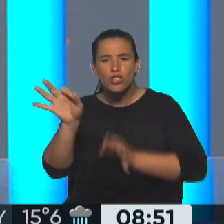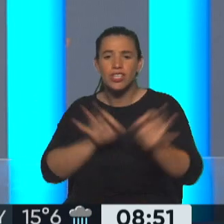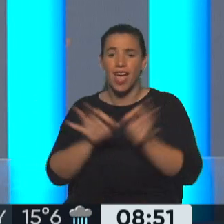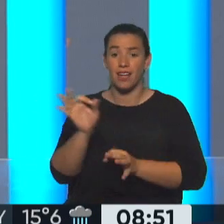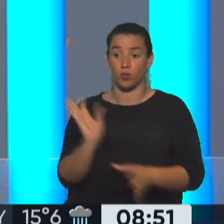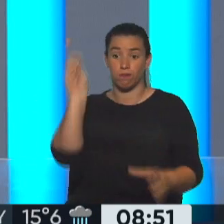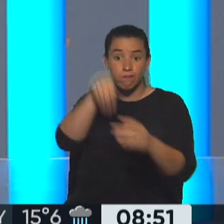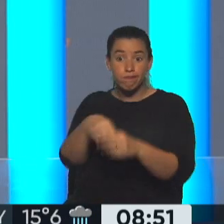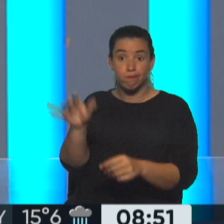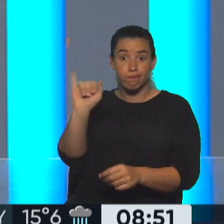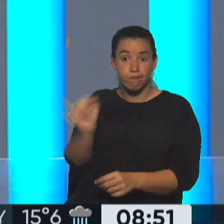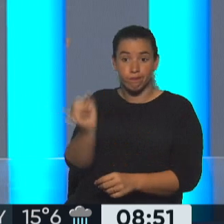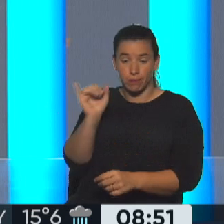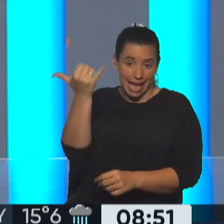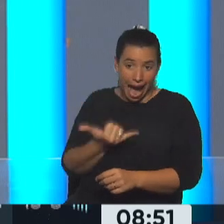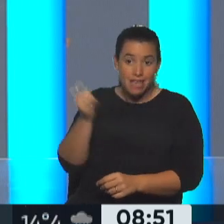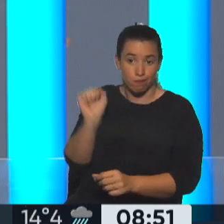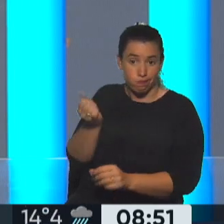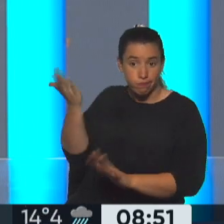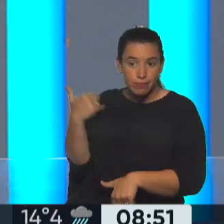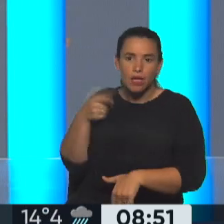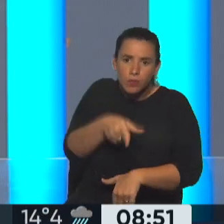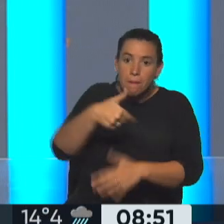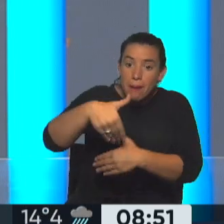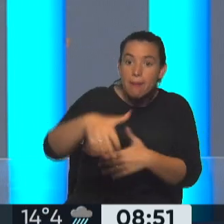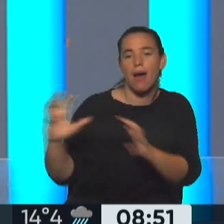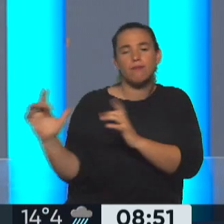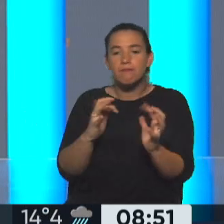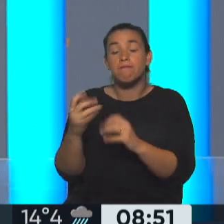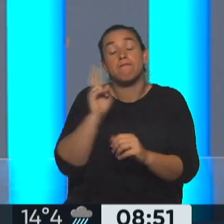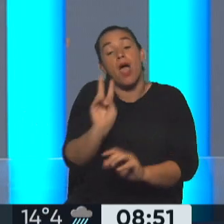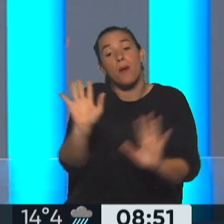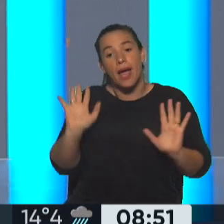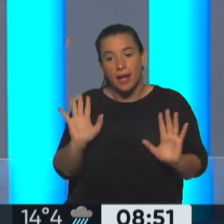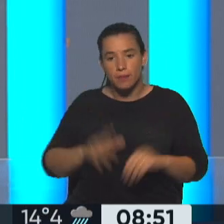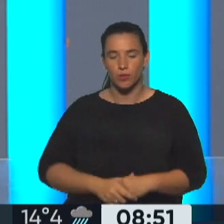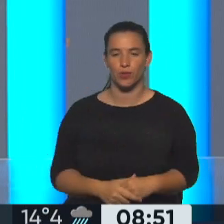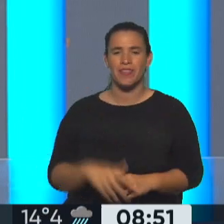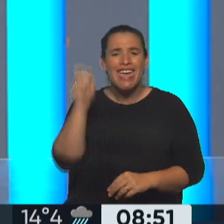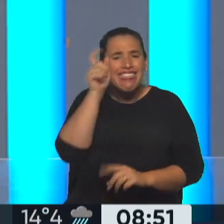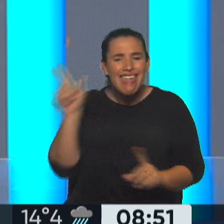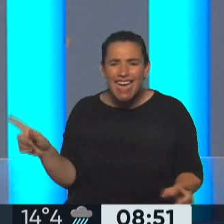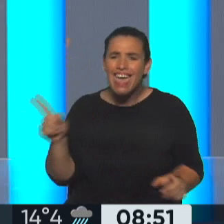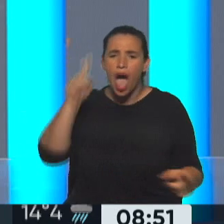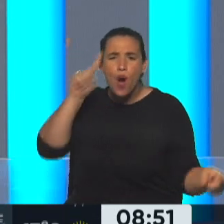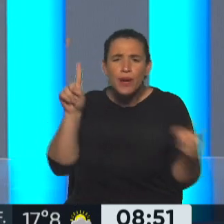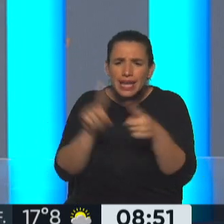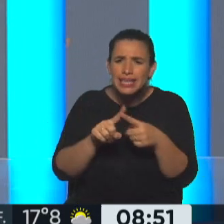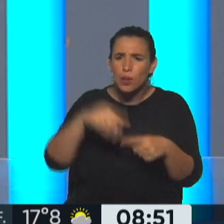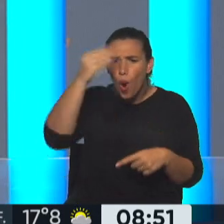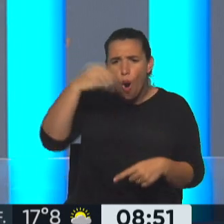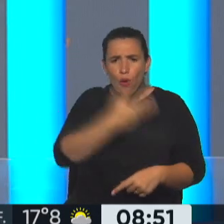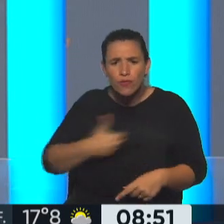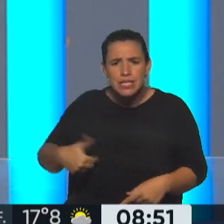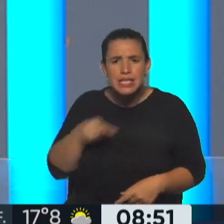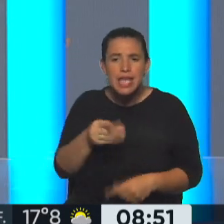en la comisión se van a poner en discusión, pero veremos. La idea, la intención del oficialismo es dividir en